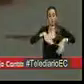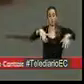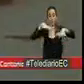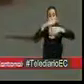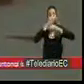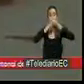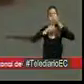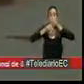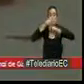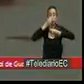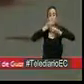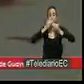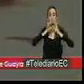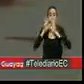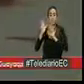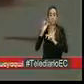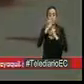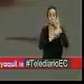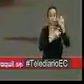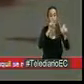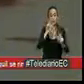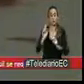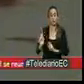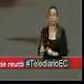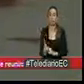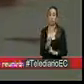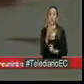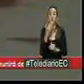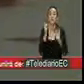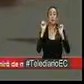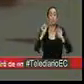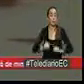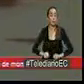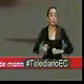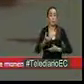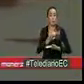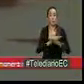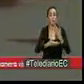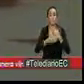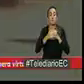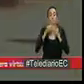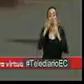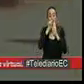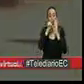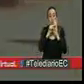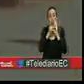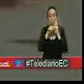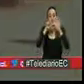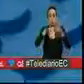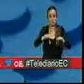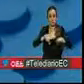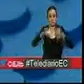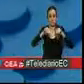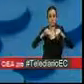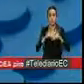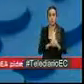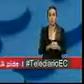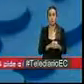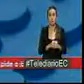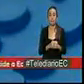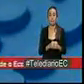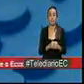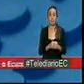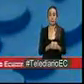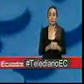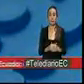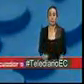adicionales ni comisiones para el cliente. Y los bancos, acordando con los clientes, podrán modificar las condiciones de las operaciones de crédito. En el caso